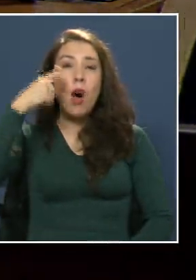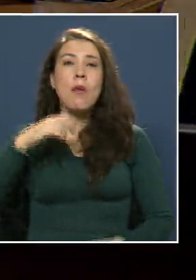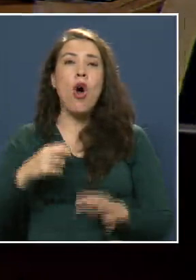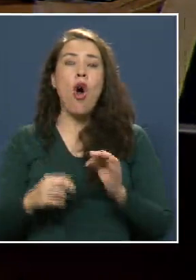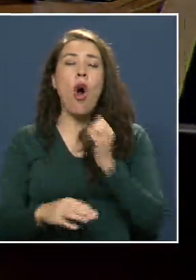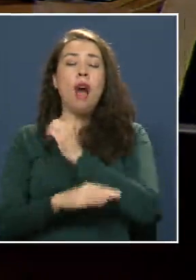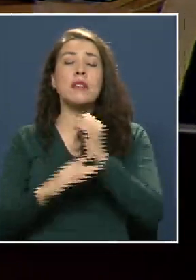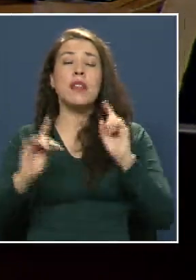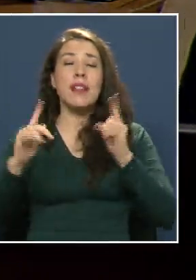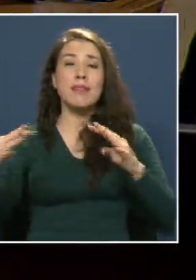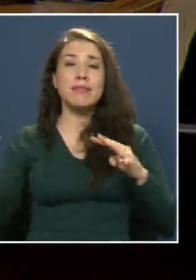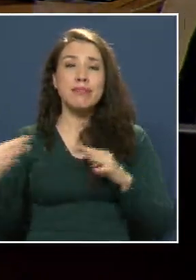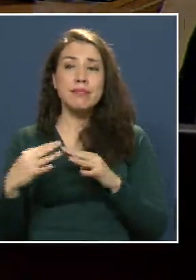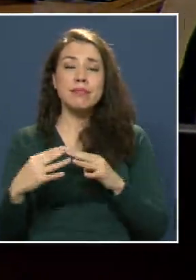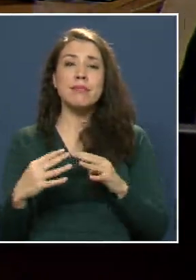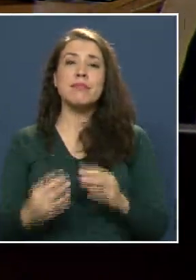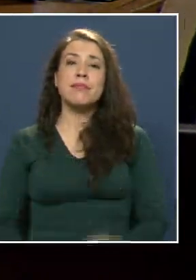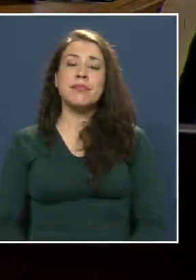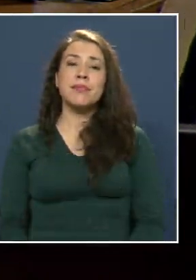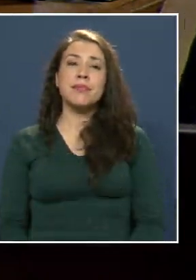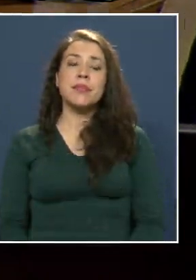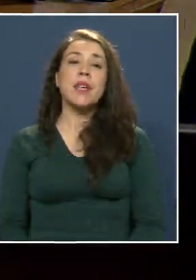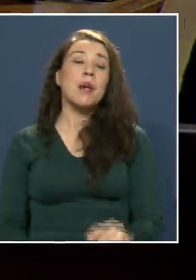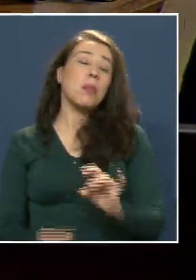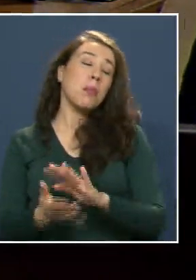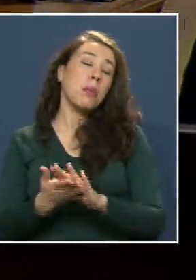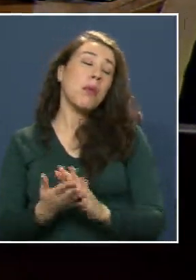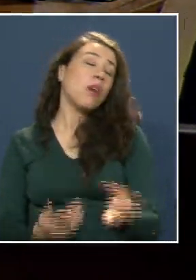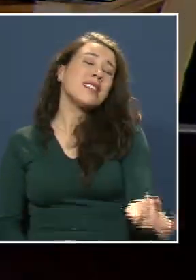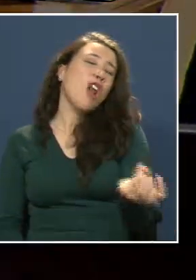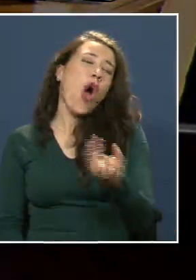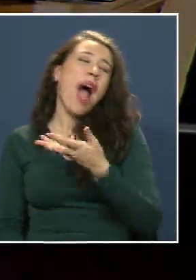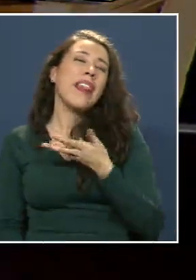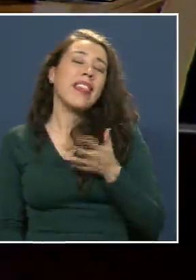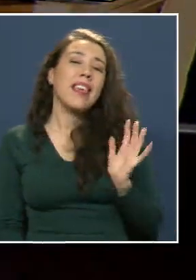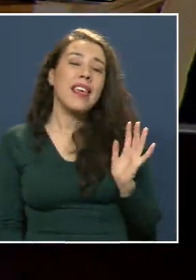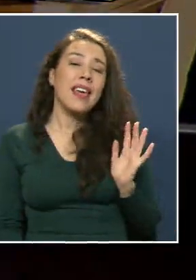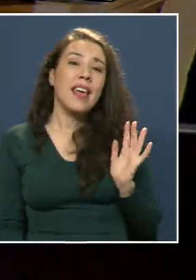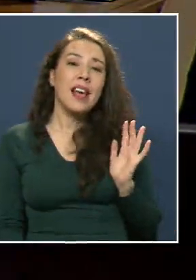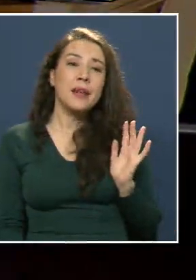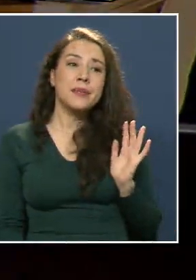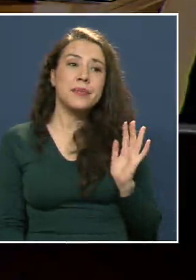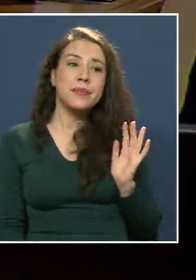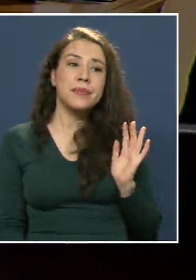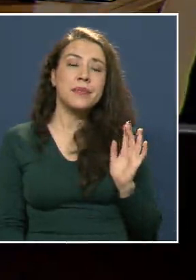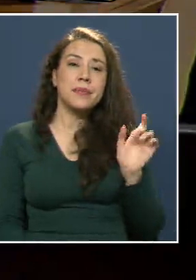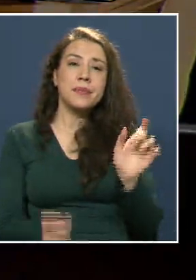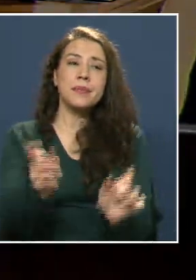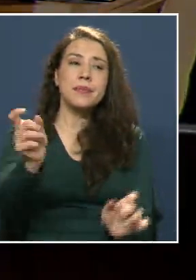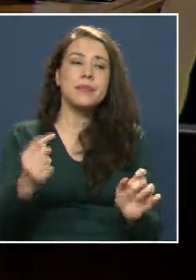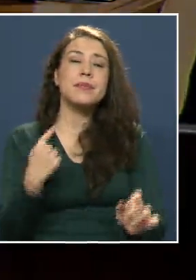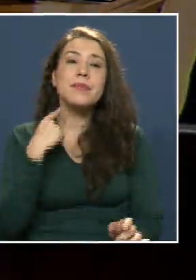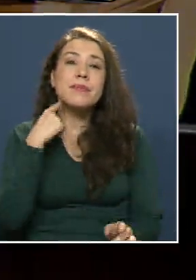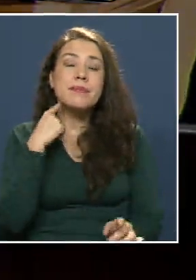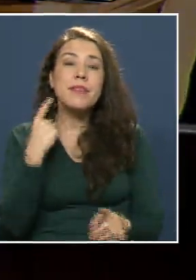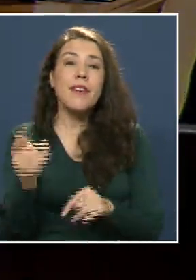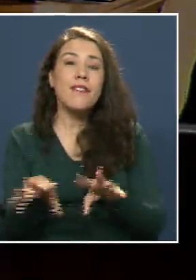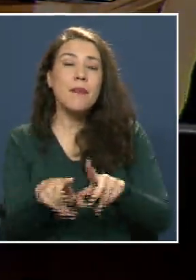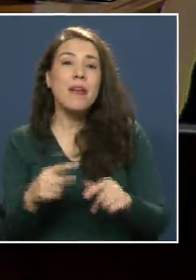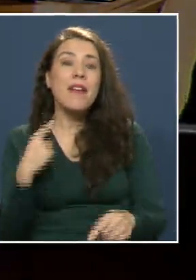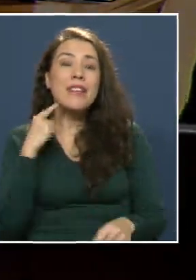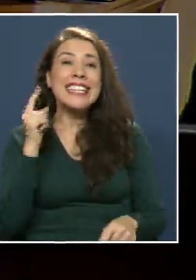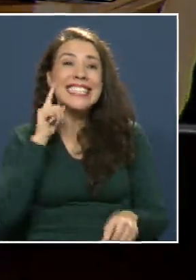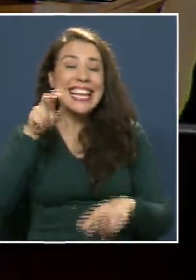guerra, y se nos dijera, y particularmente a las víctimas o familiares de víctimas que estuviesen